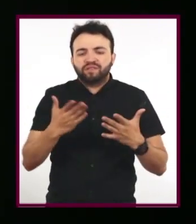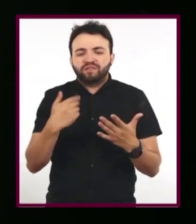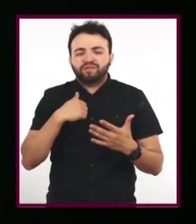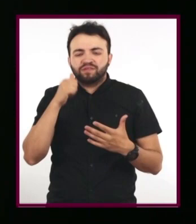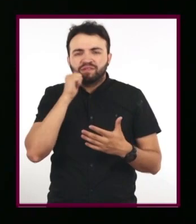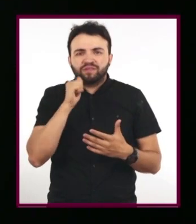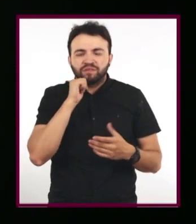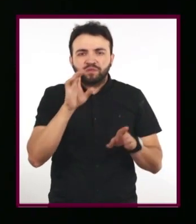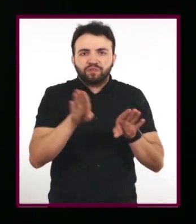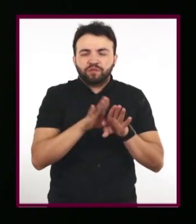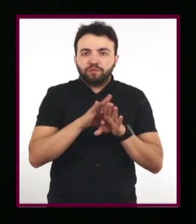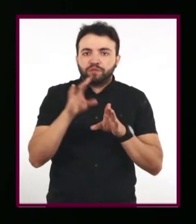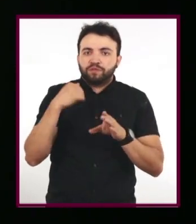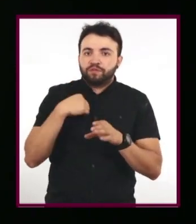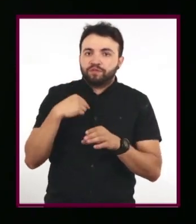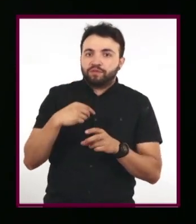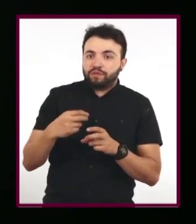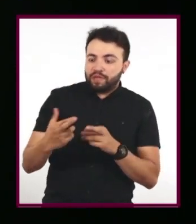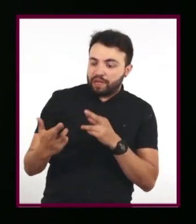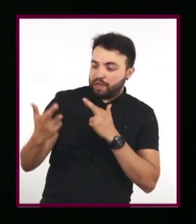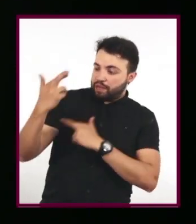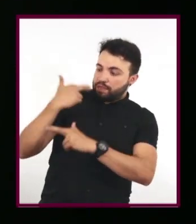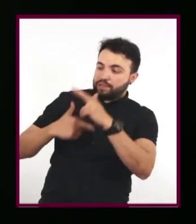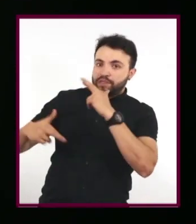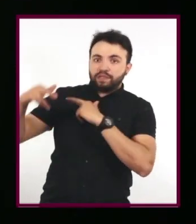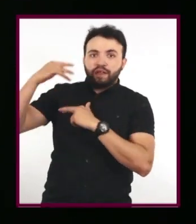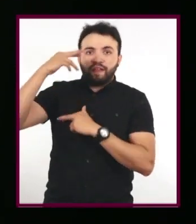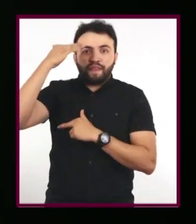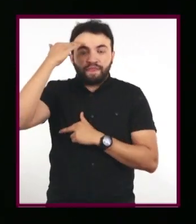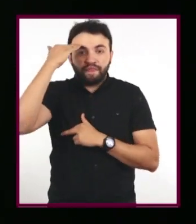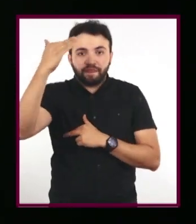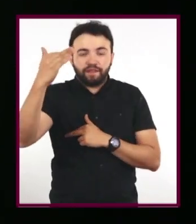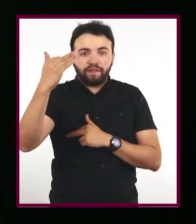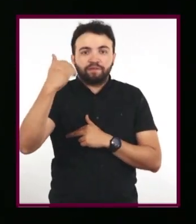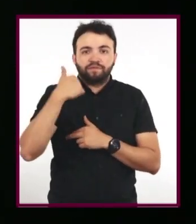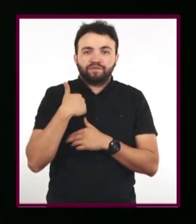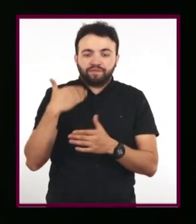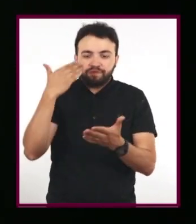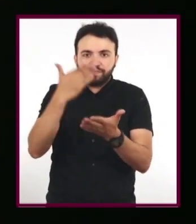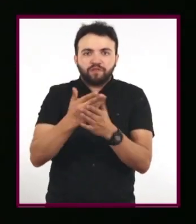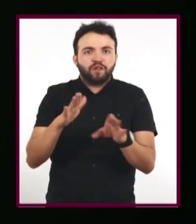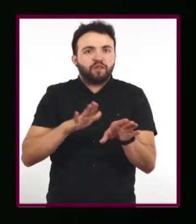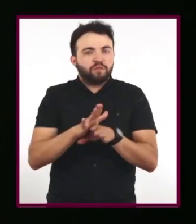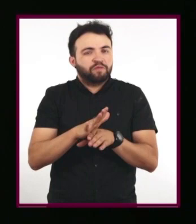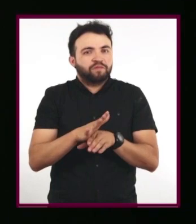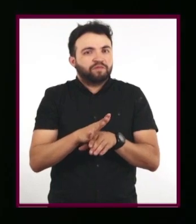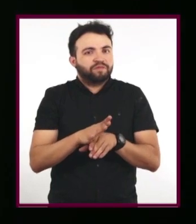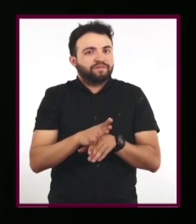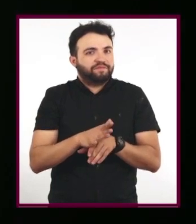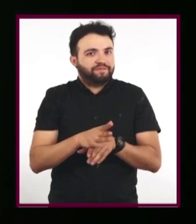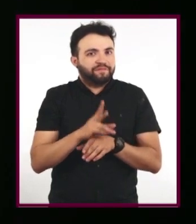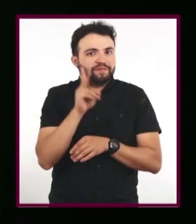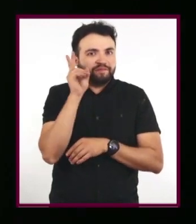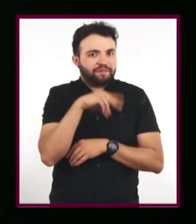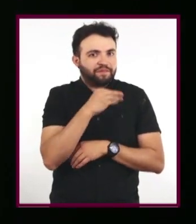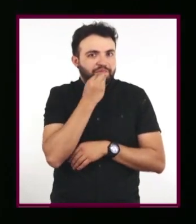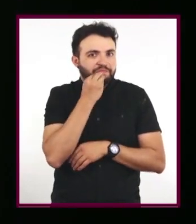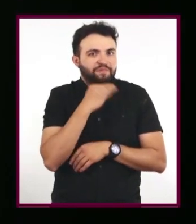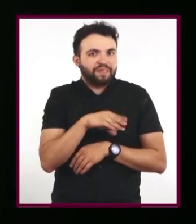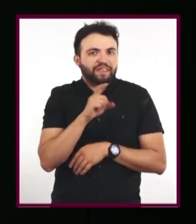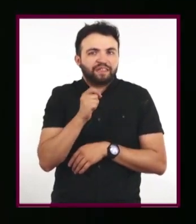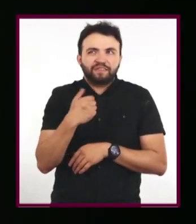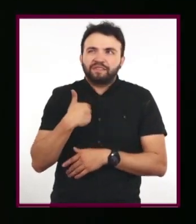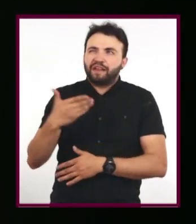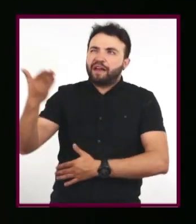Me advertiría de todo lo malo que está sucediendo y así poder evitarlo. Sería genial, ¿no? ¡Qué gran idea! Visitar al pequeño